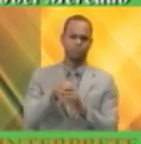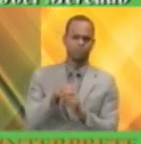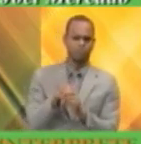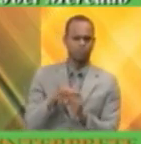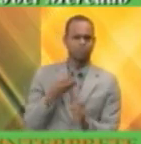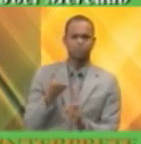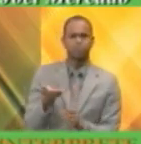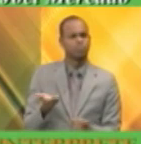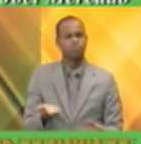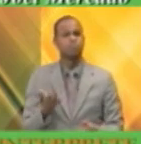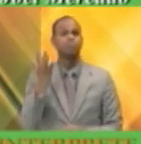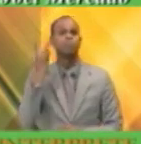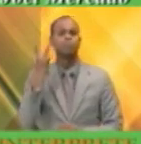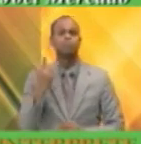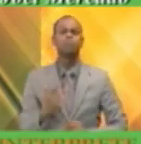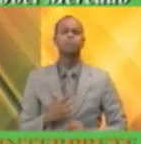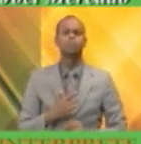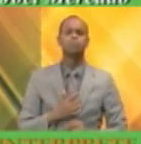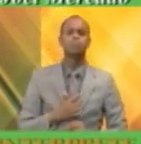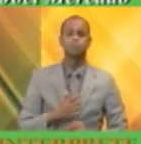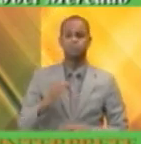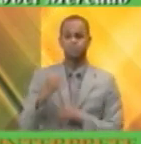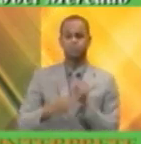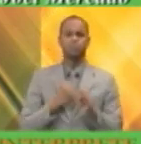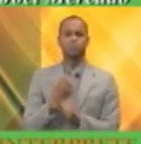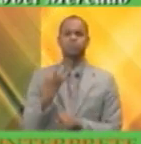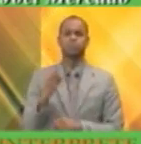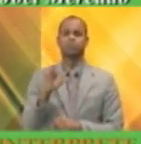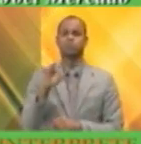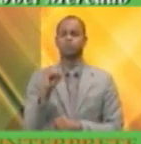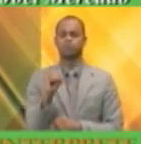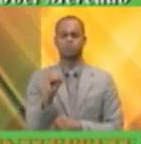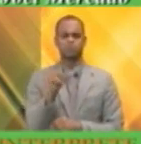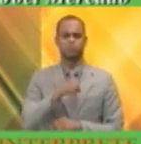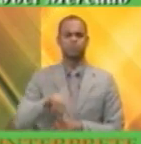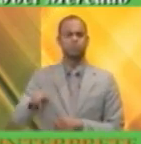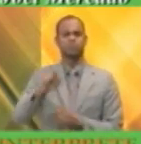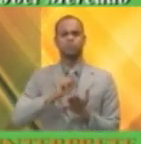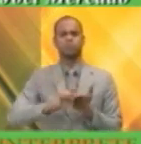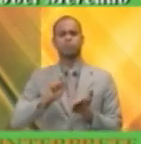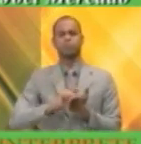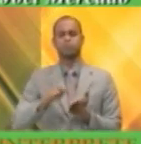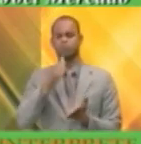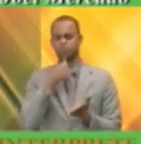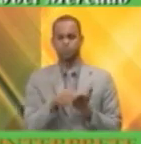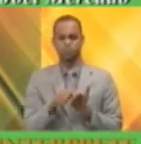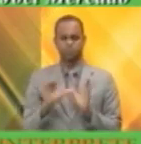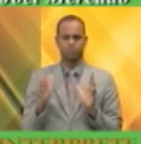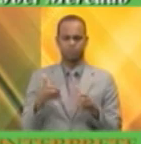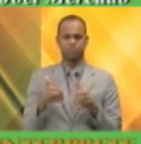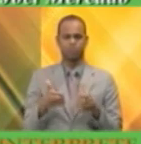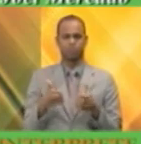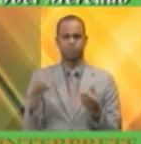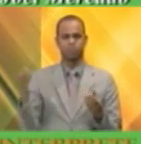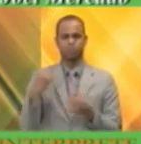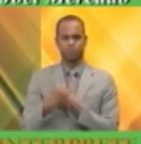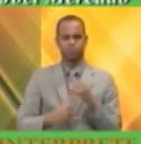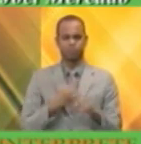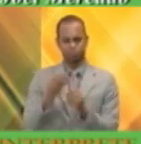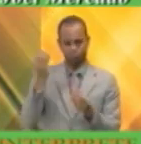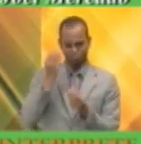paraolimpiada porque en los años 80 ellos escribieron una carta al Comité Paralímpico